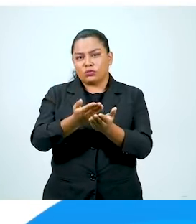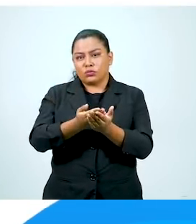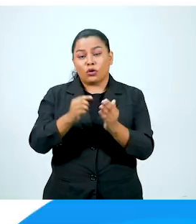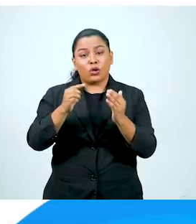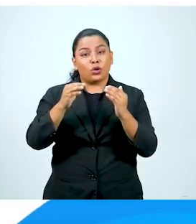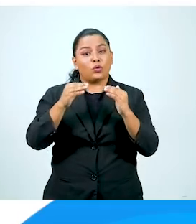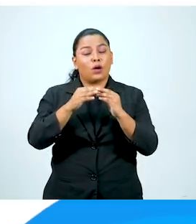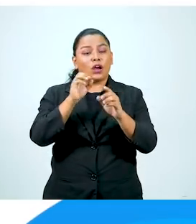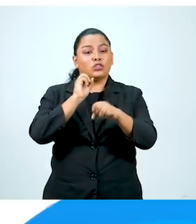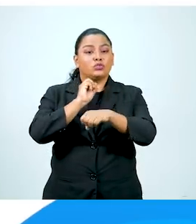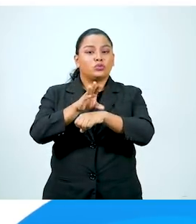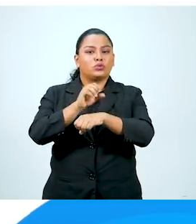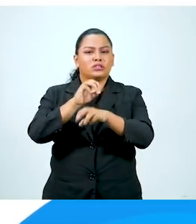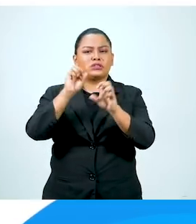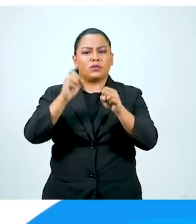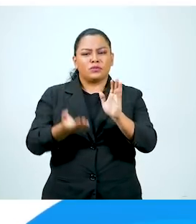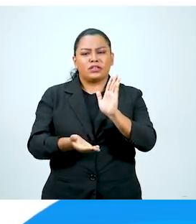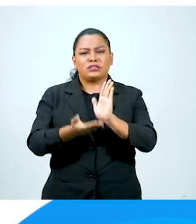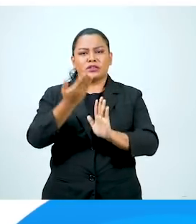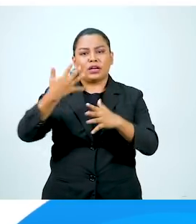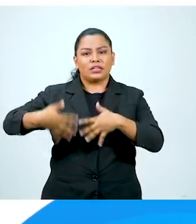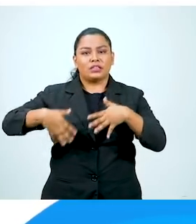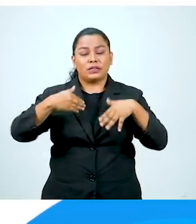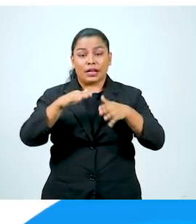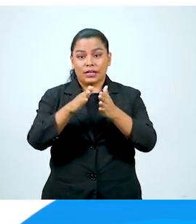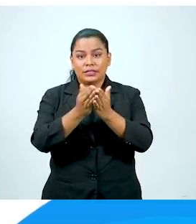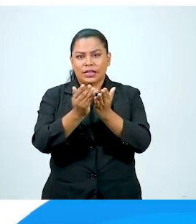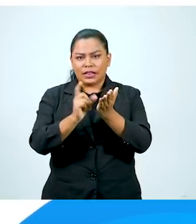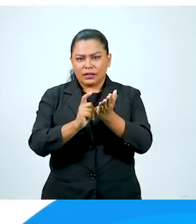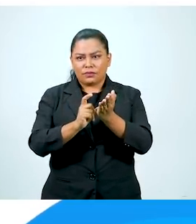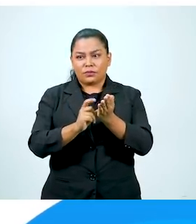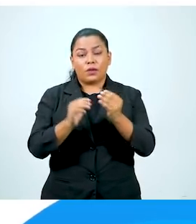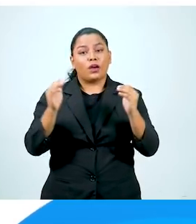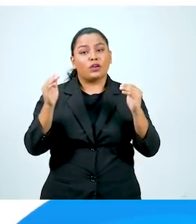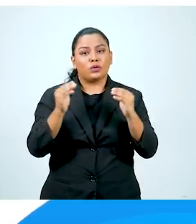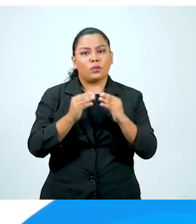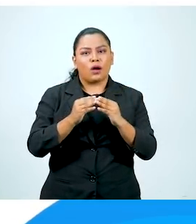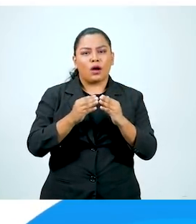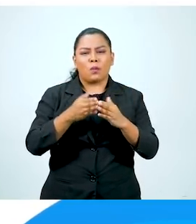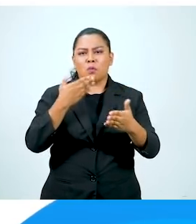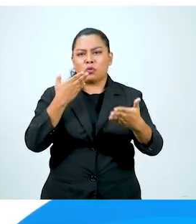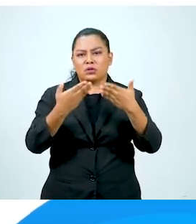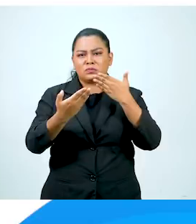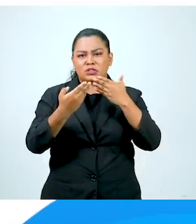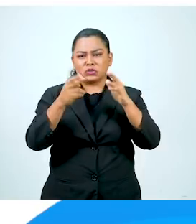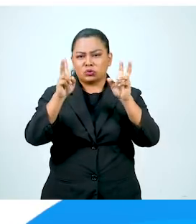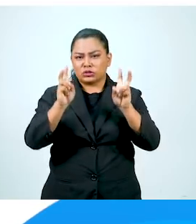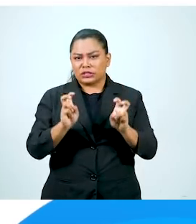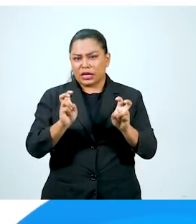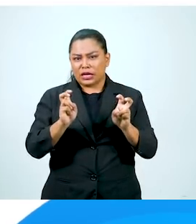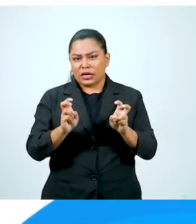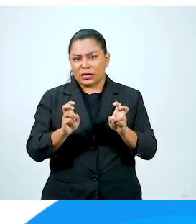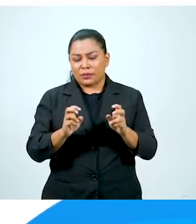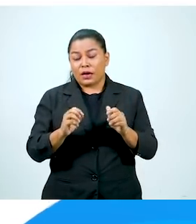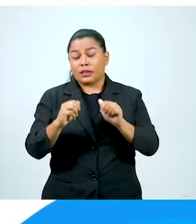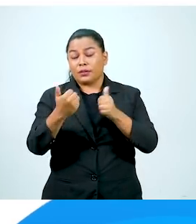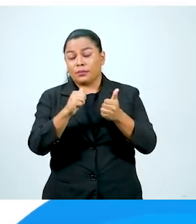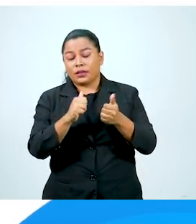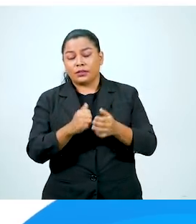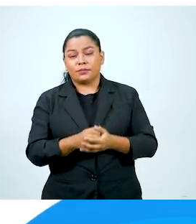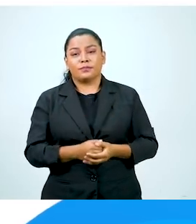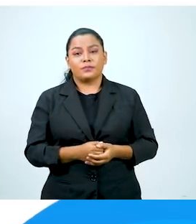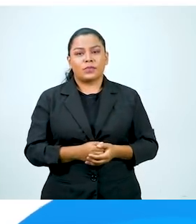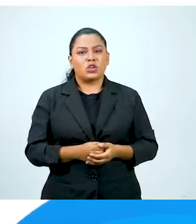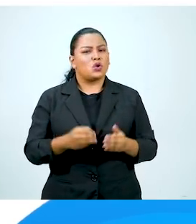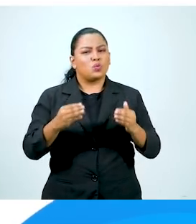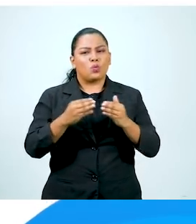y sugerencias para el desarrollo de actividades del libro de texto, así como la indicación del contenido al que corresponde